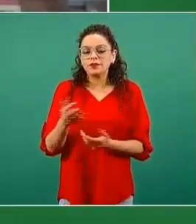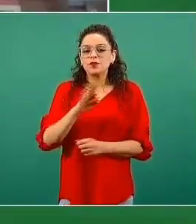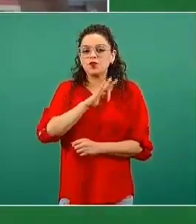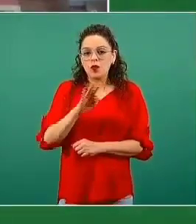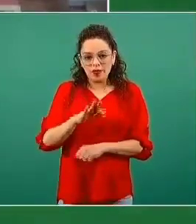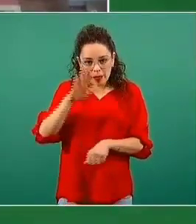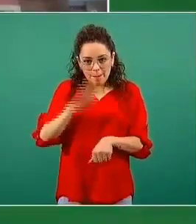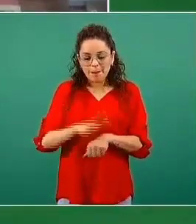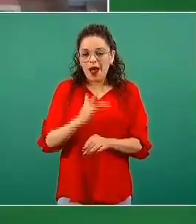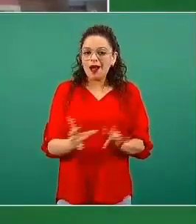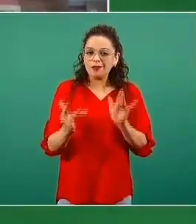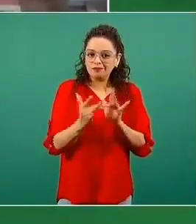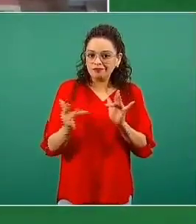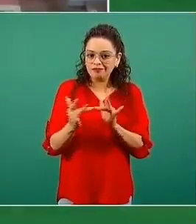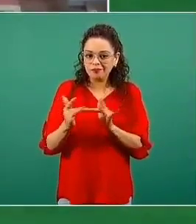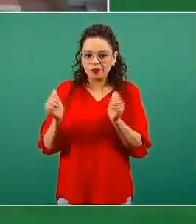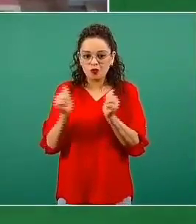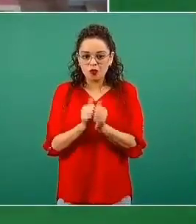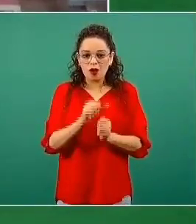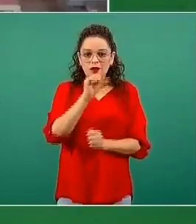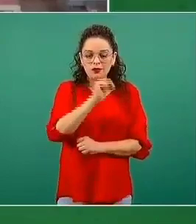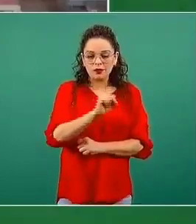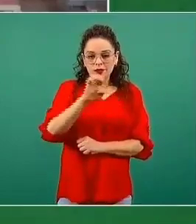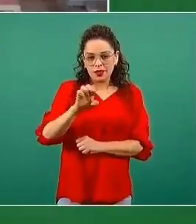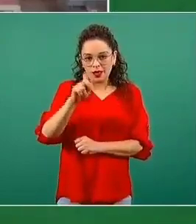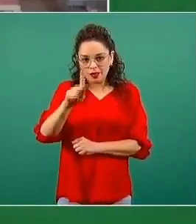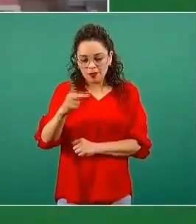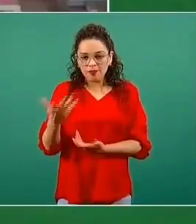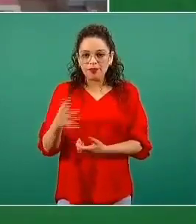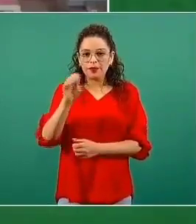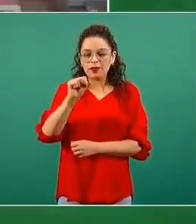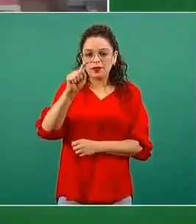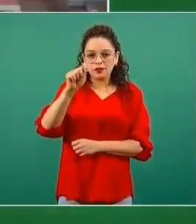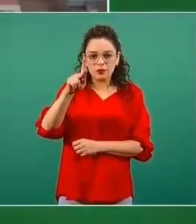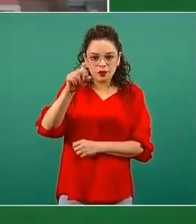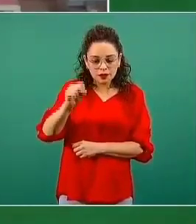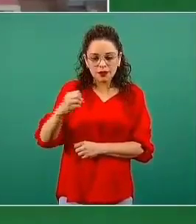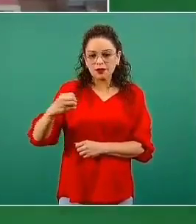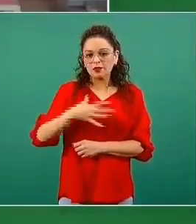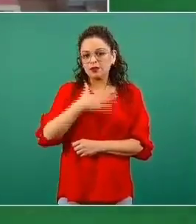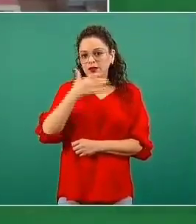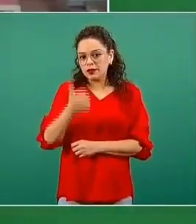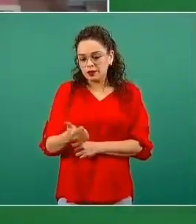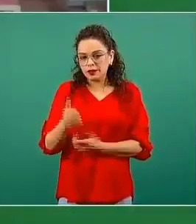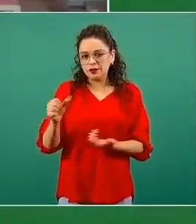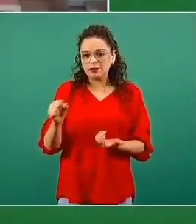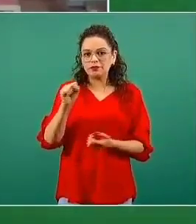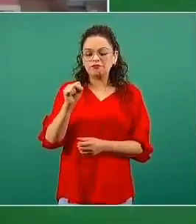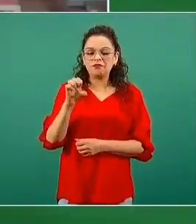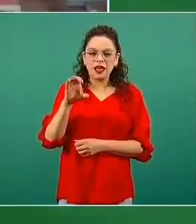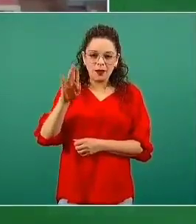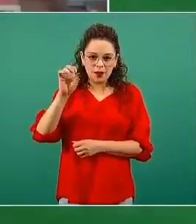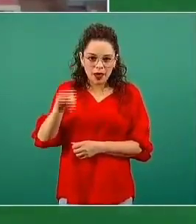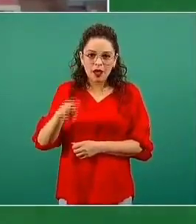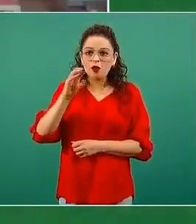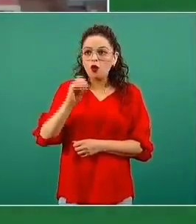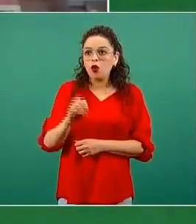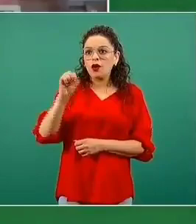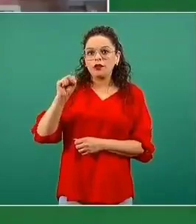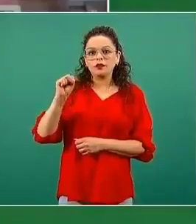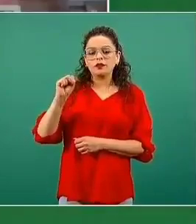más comunicación con la Secretaría de Educación Pública, con la del Trabajo, con la de Bienestar, con Economía, con la Secretaría de